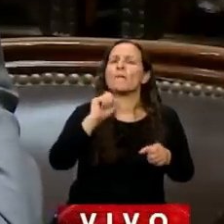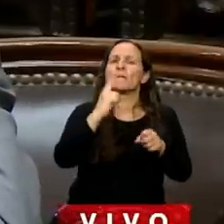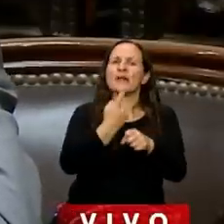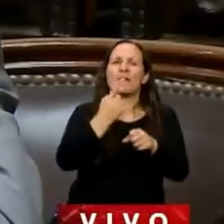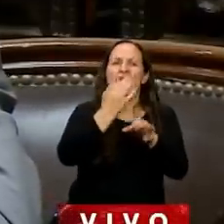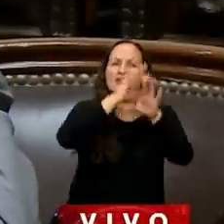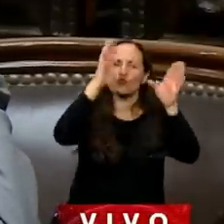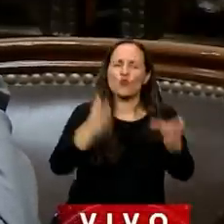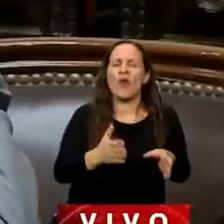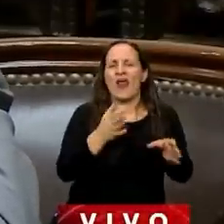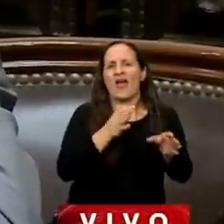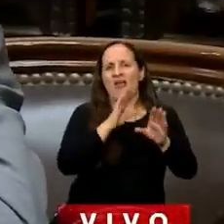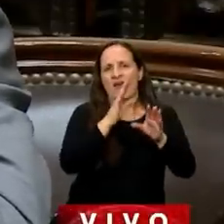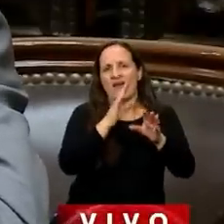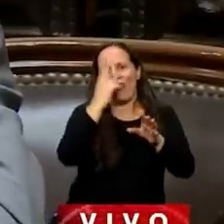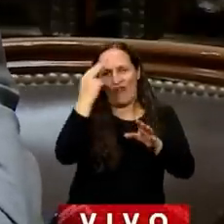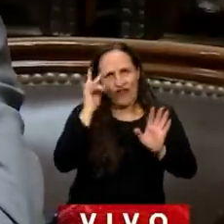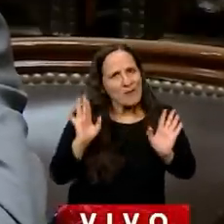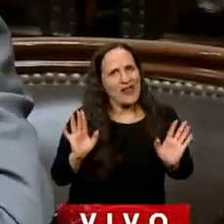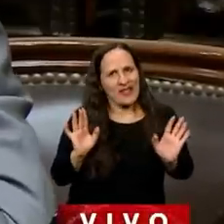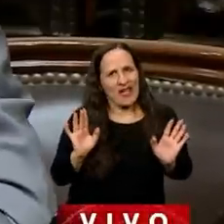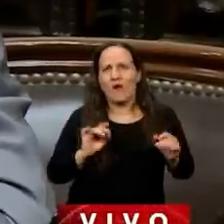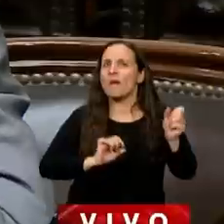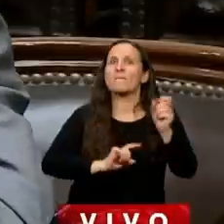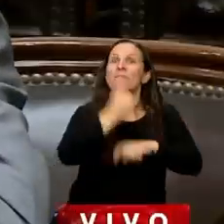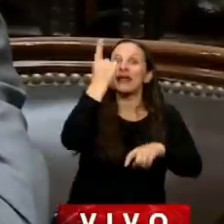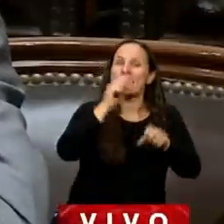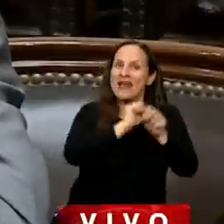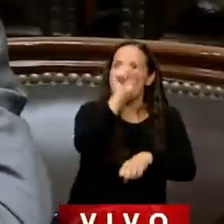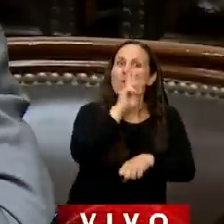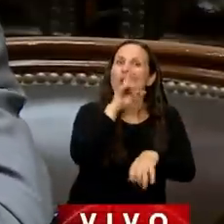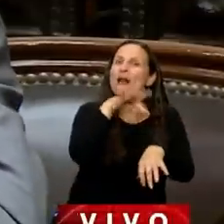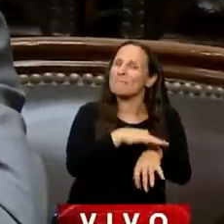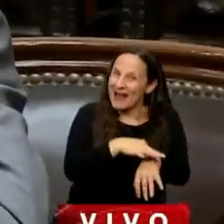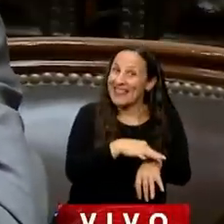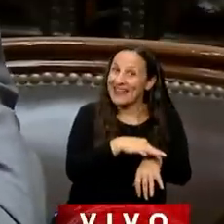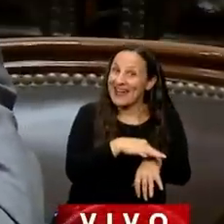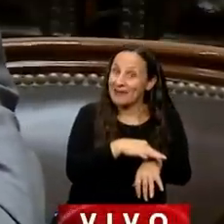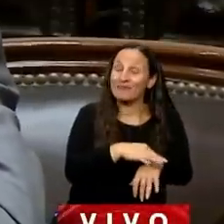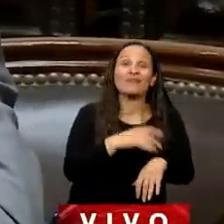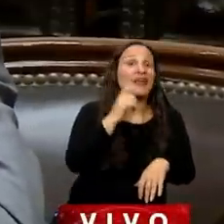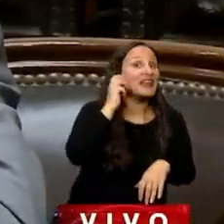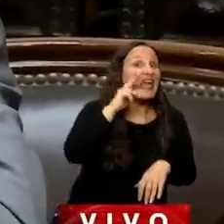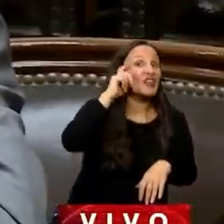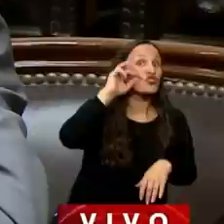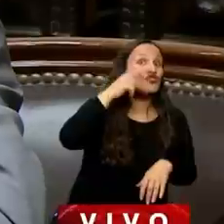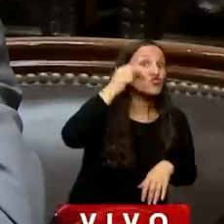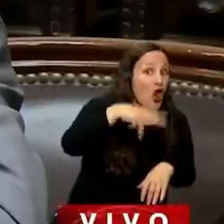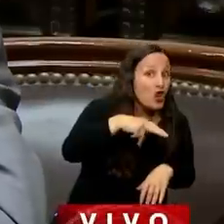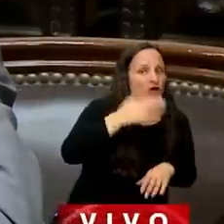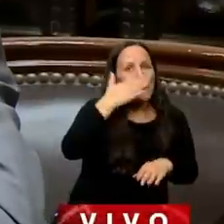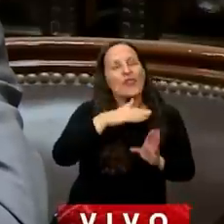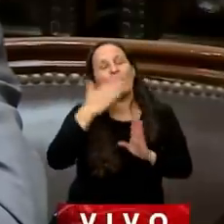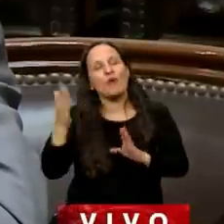primera escuela de enfermería, que a su vez fue la primera médica. Y luego de Cecilia Grierson, a